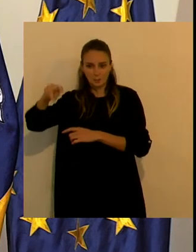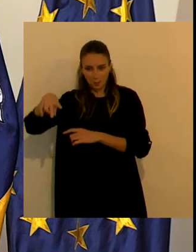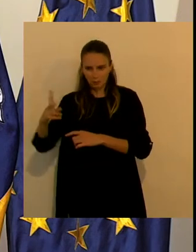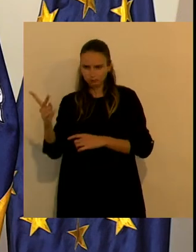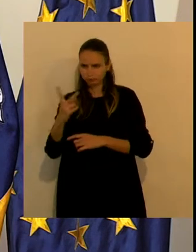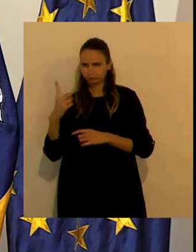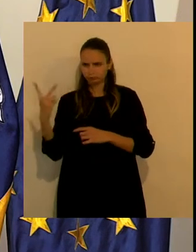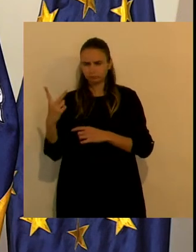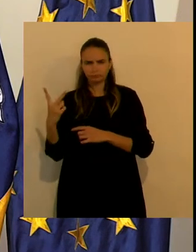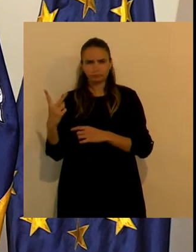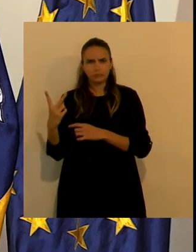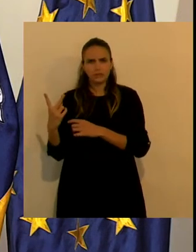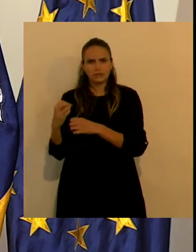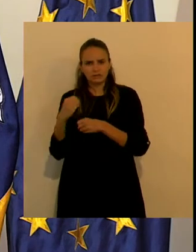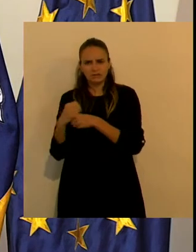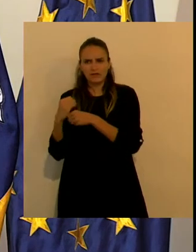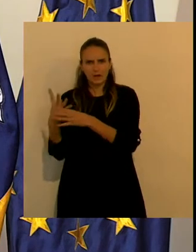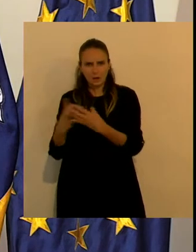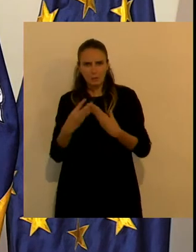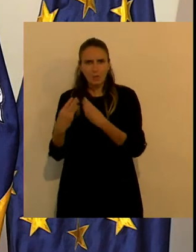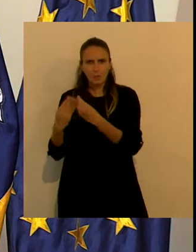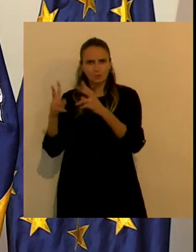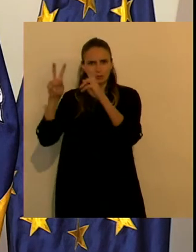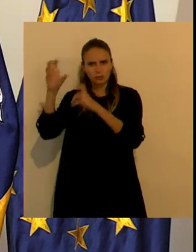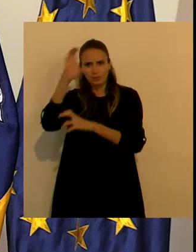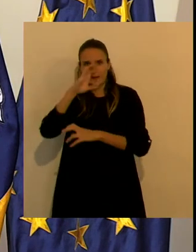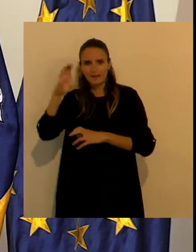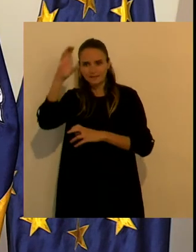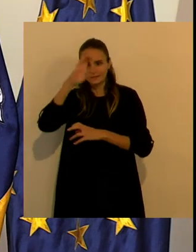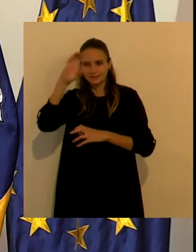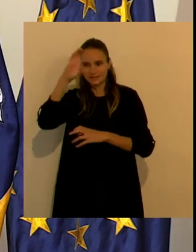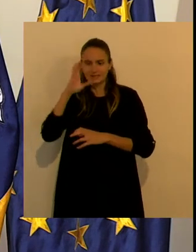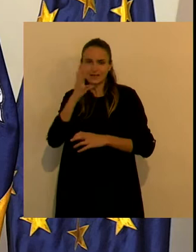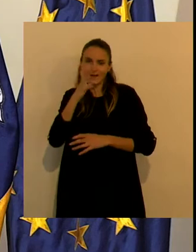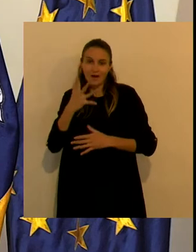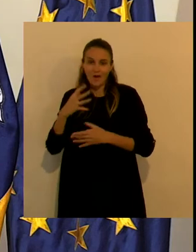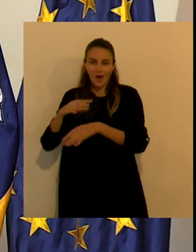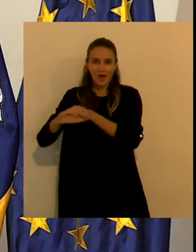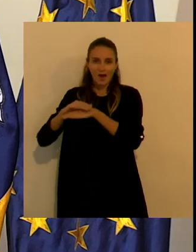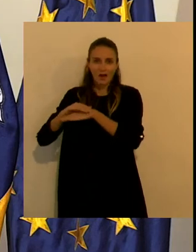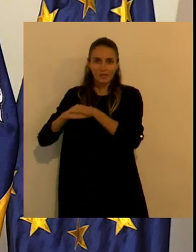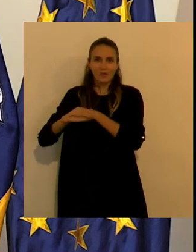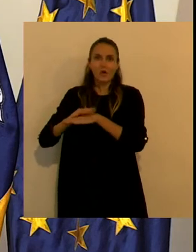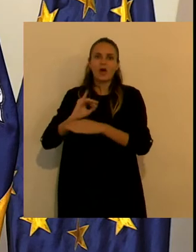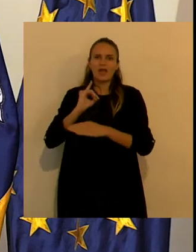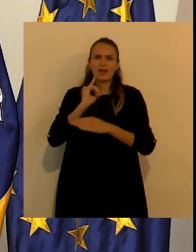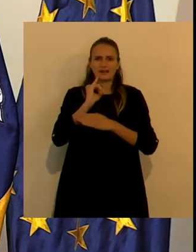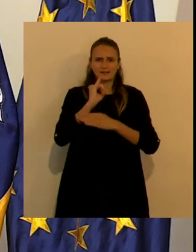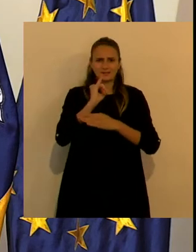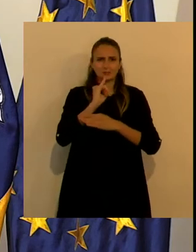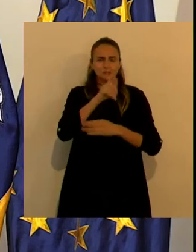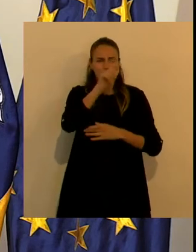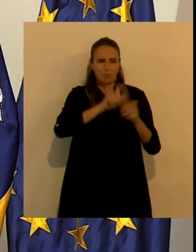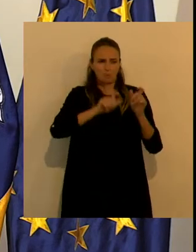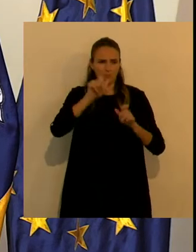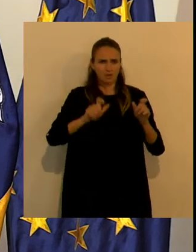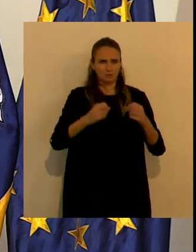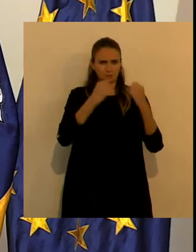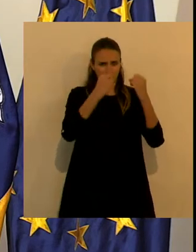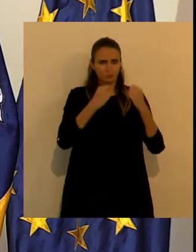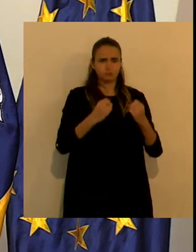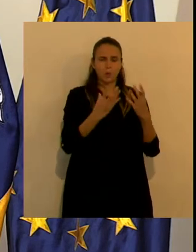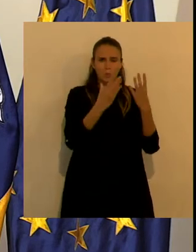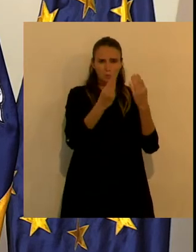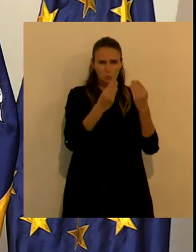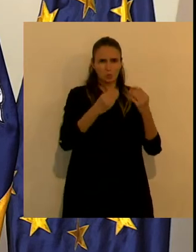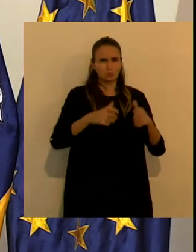y me honro de tenerlos como amigos, en el Instituto tenemos muchos más que traer. Es decir, los grupos